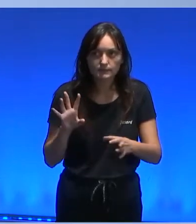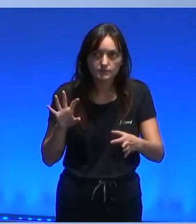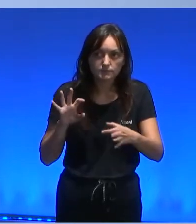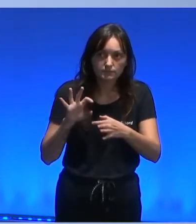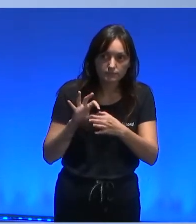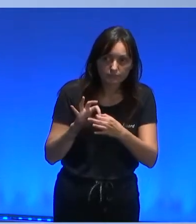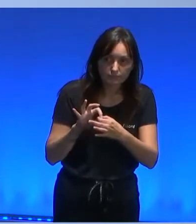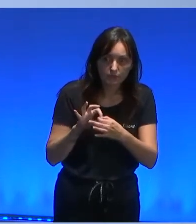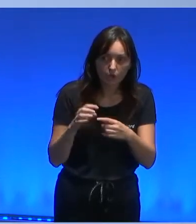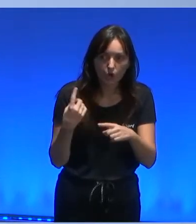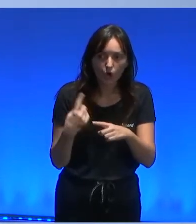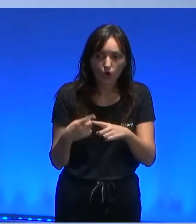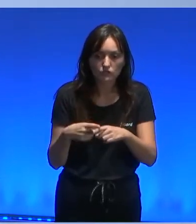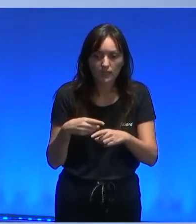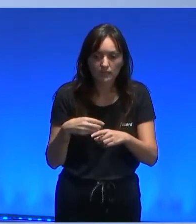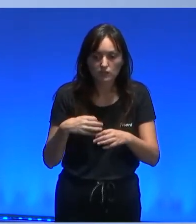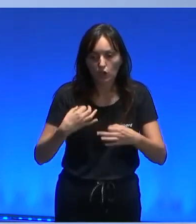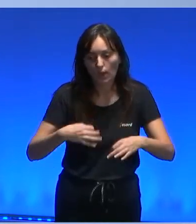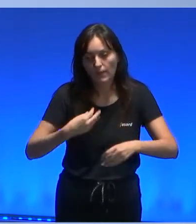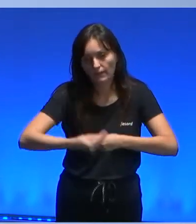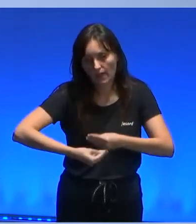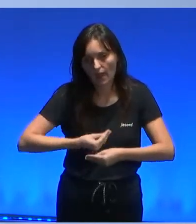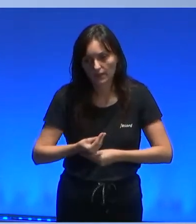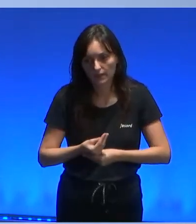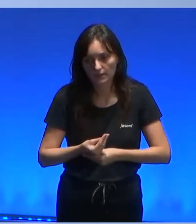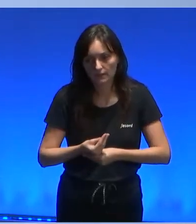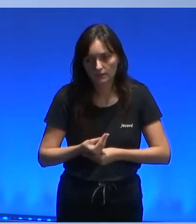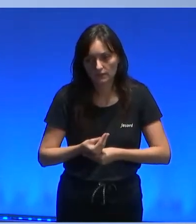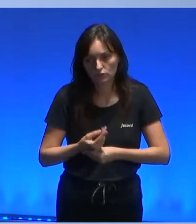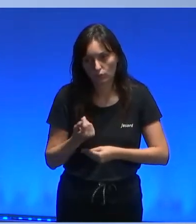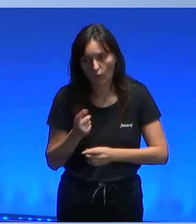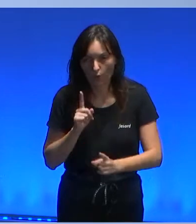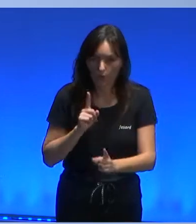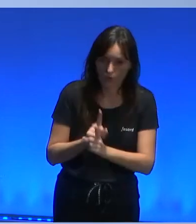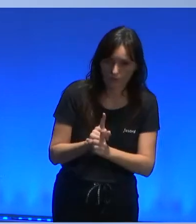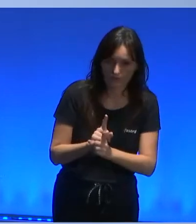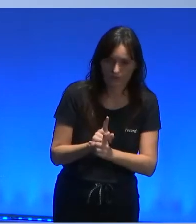que normalmente se hacen, van en contra.